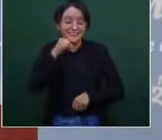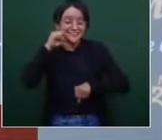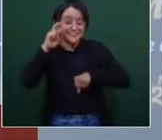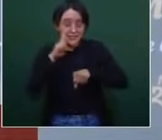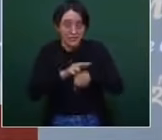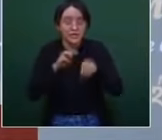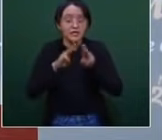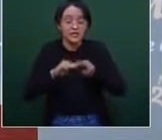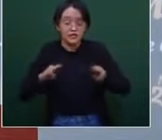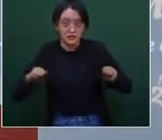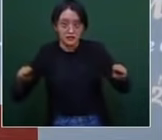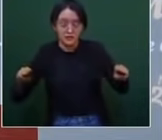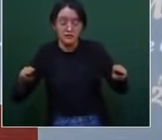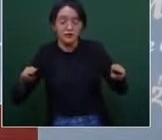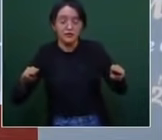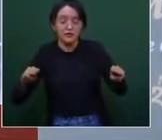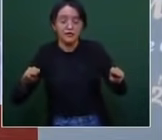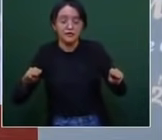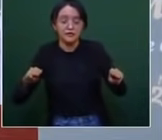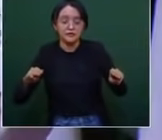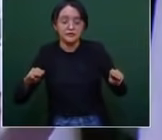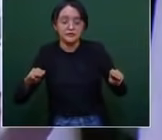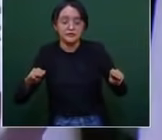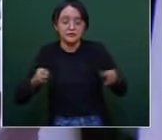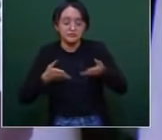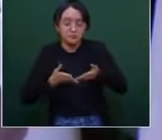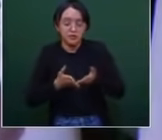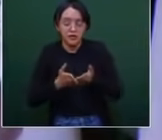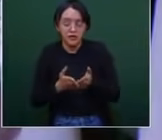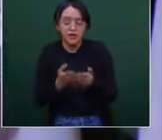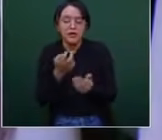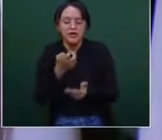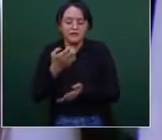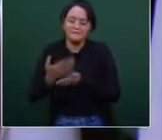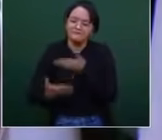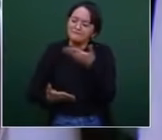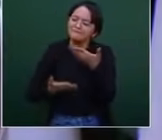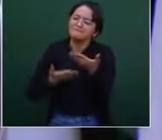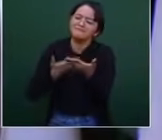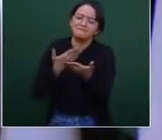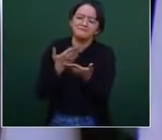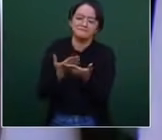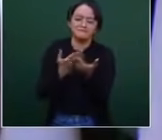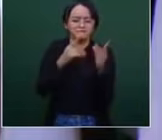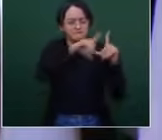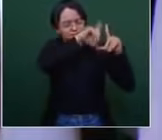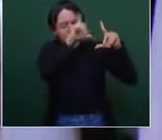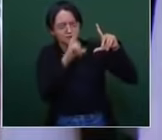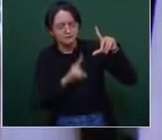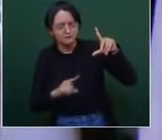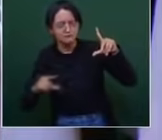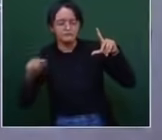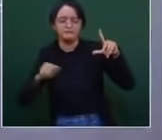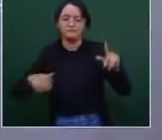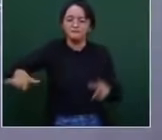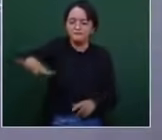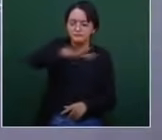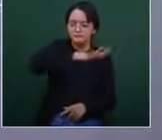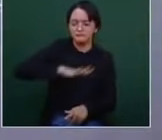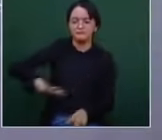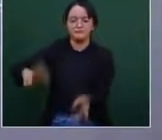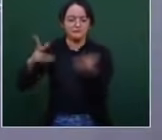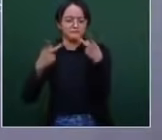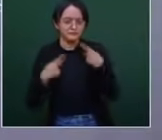Marina Armada de México está al servicio de la nación, del pueblo,